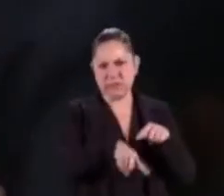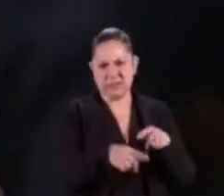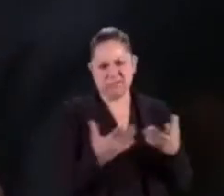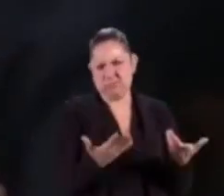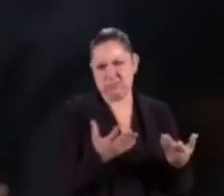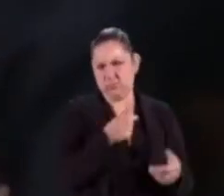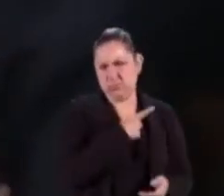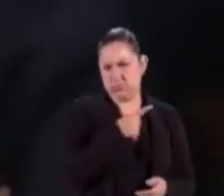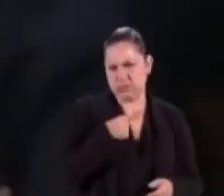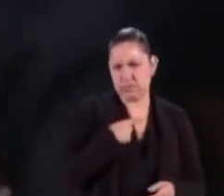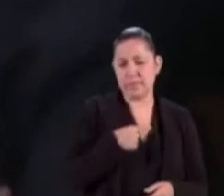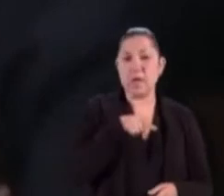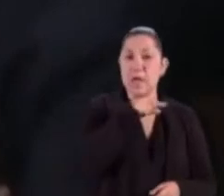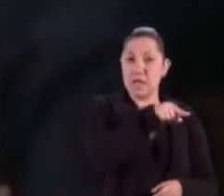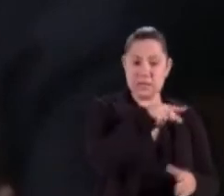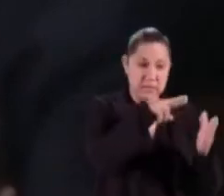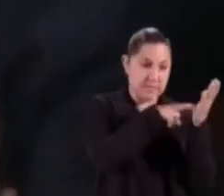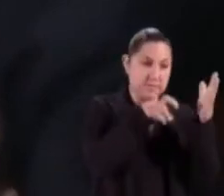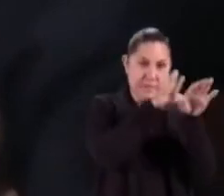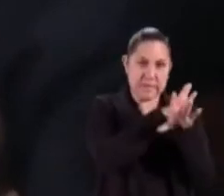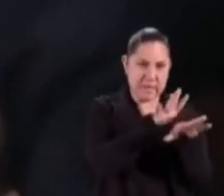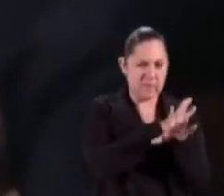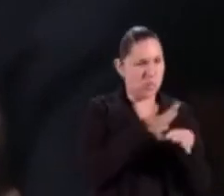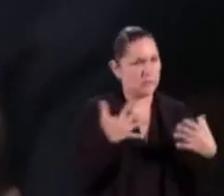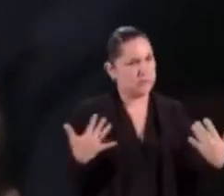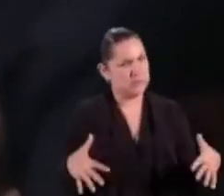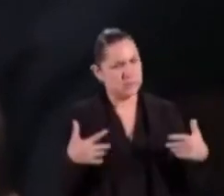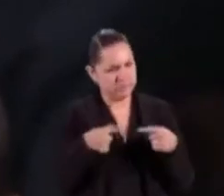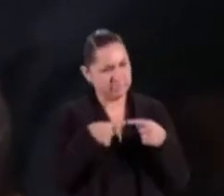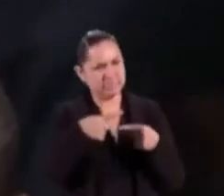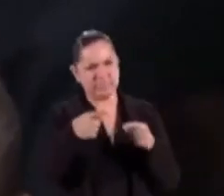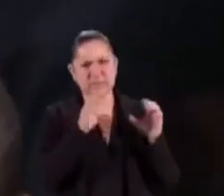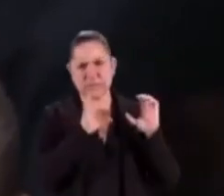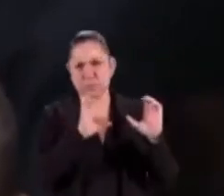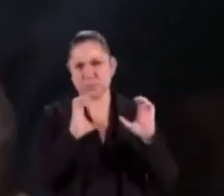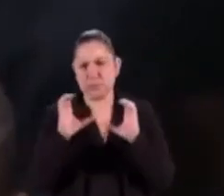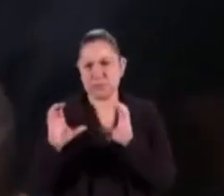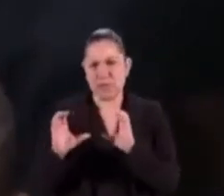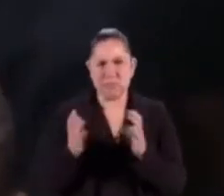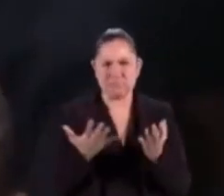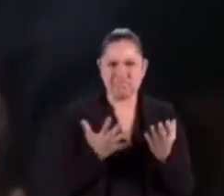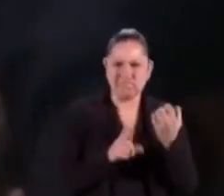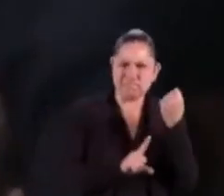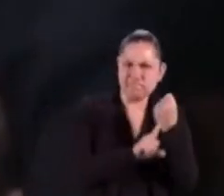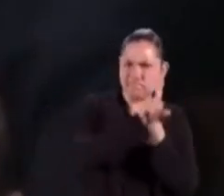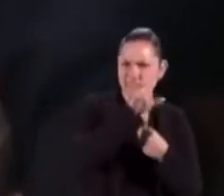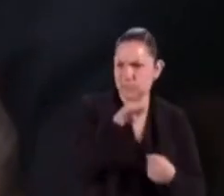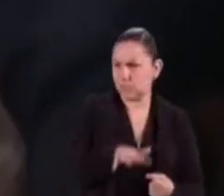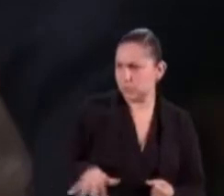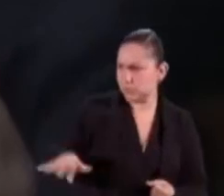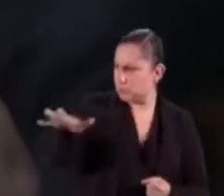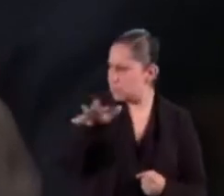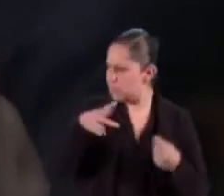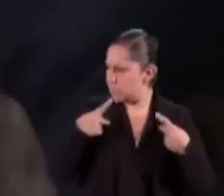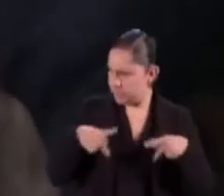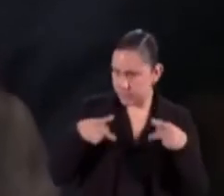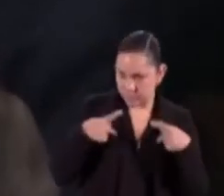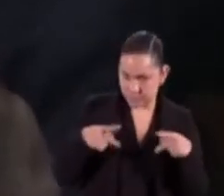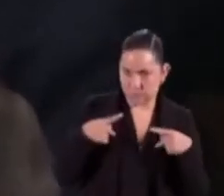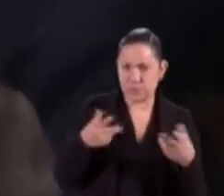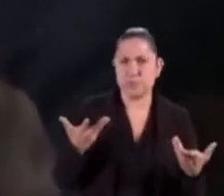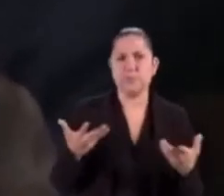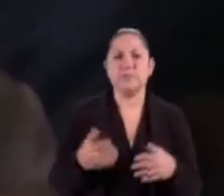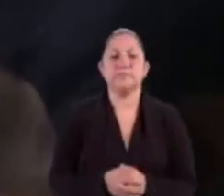puede ocasionar un incremento en los delitos que atentan contra nuestras familias, porque afecta